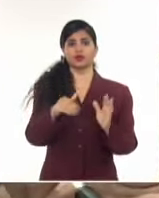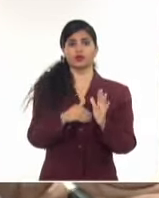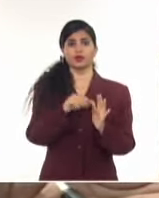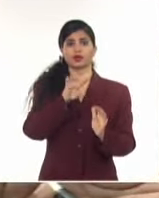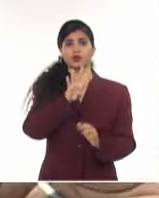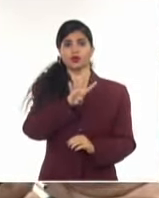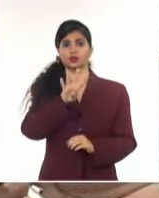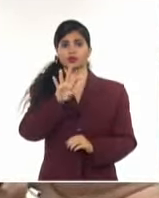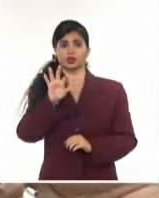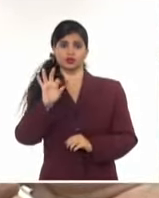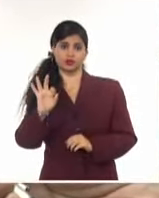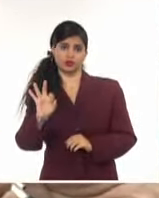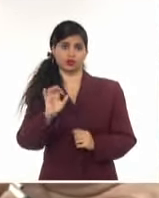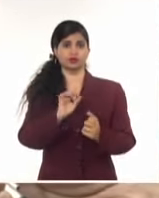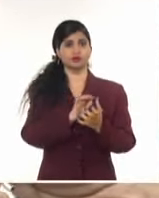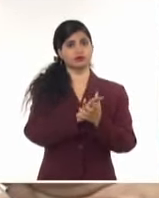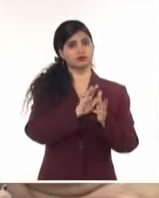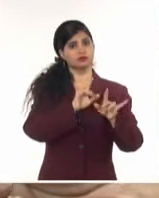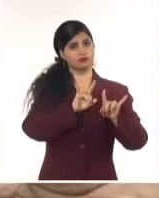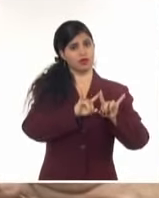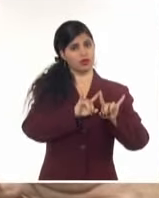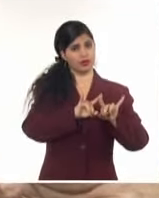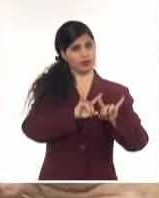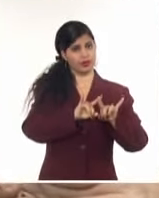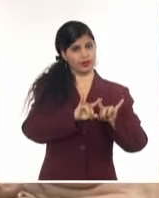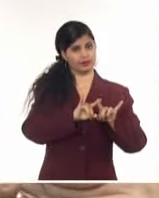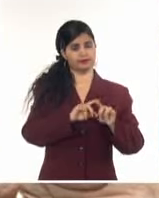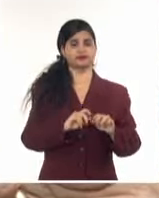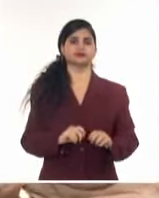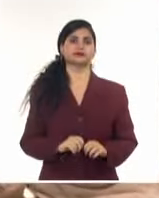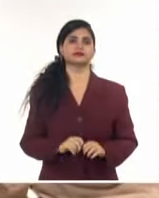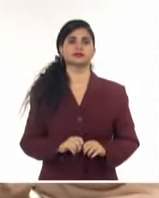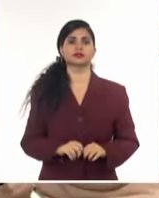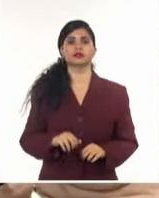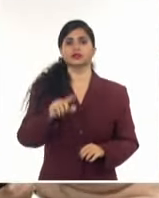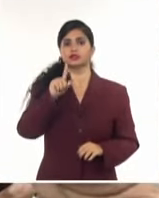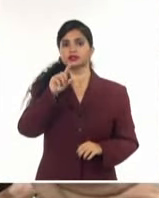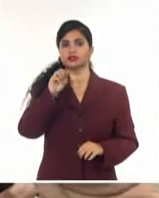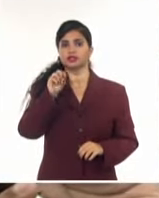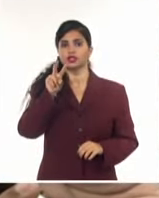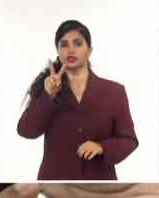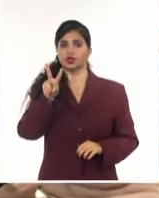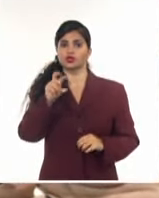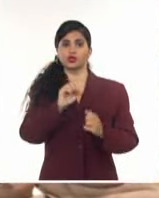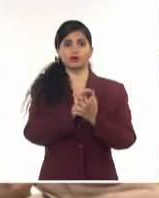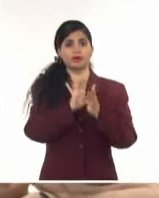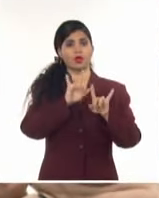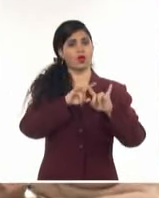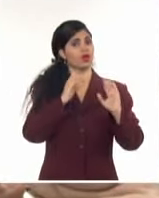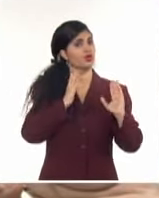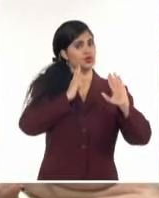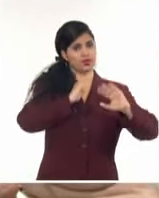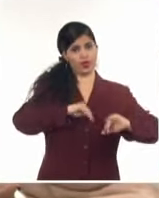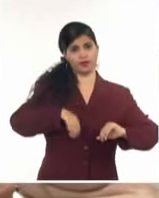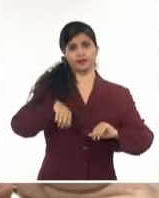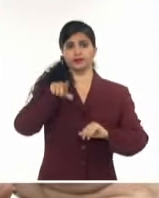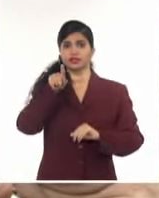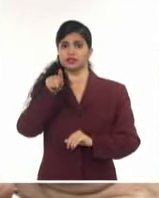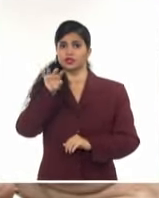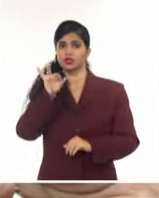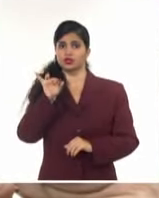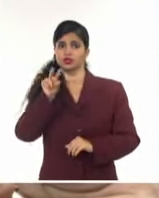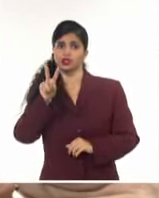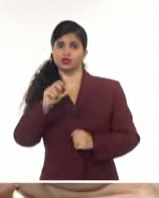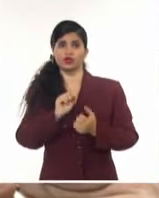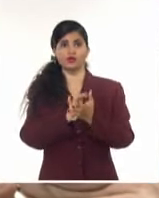2.448 y 2.550 megawatts de máxima demanda, eso da 102 megawatts de afectación de déficit y 172 megawatts de